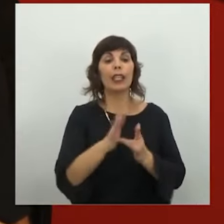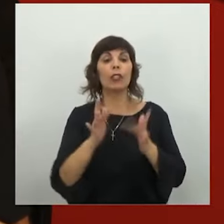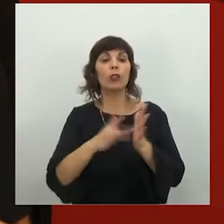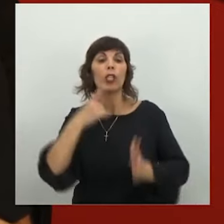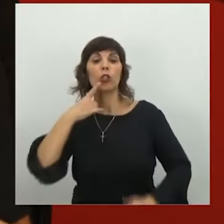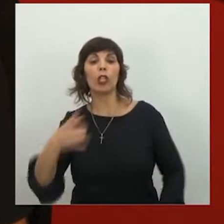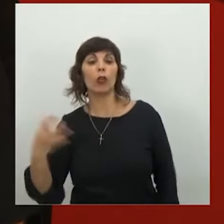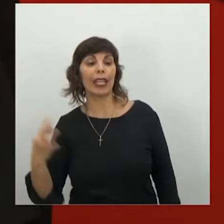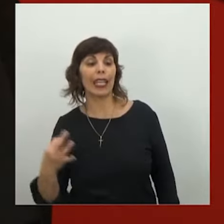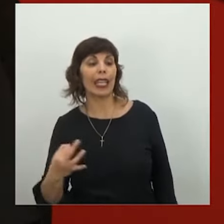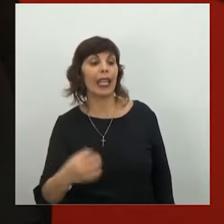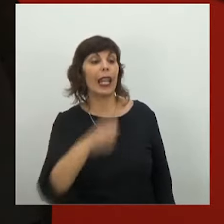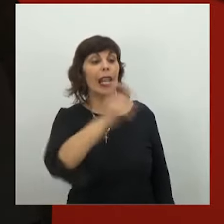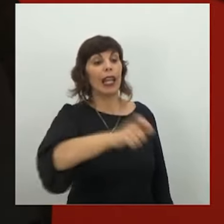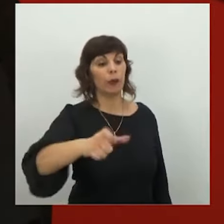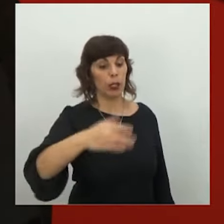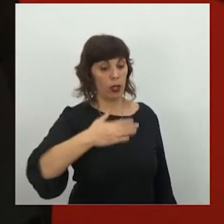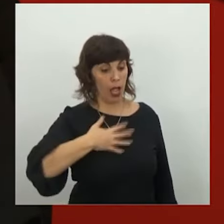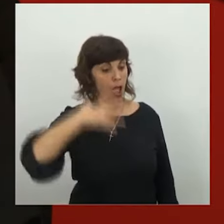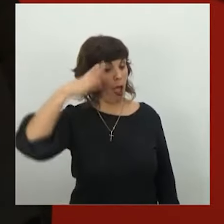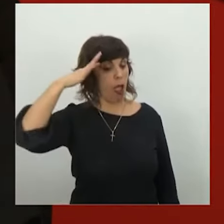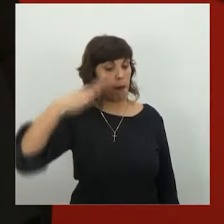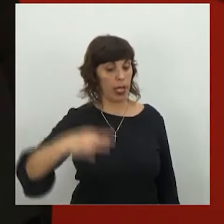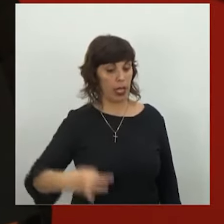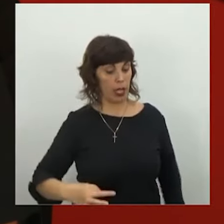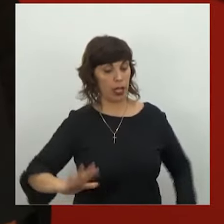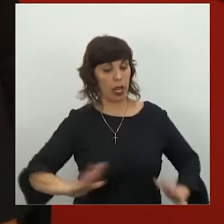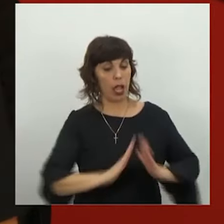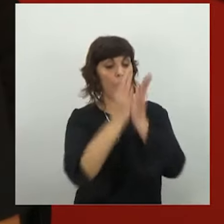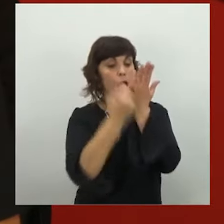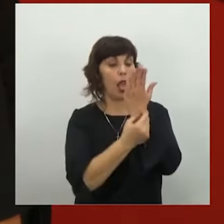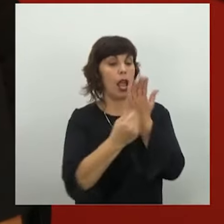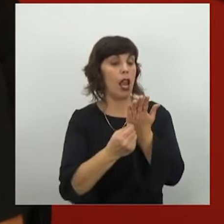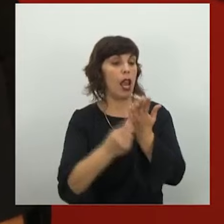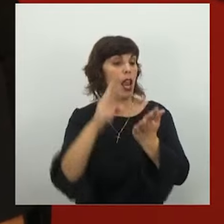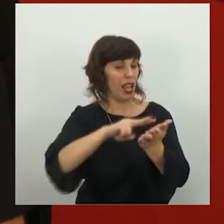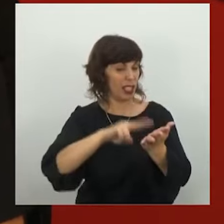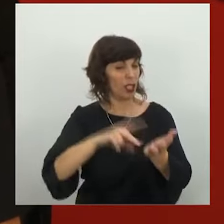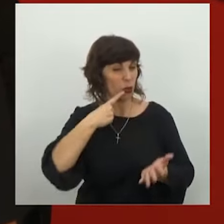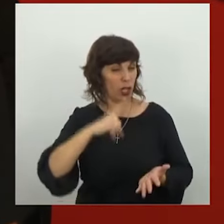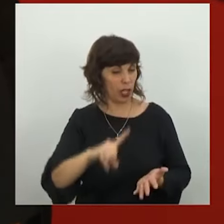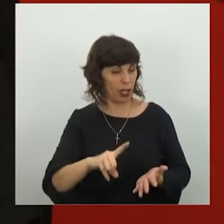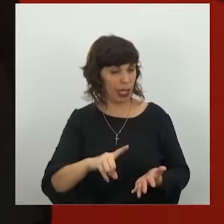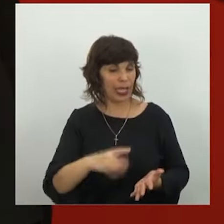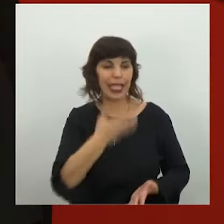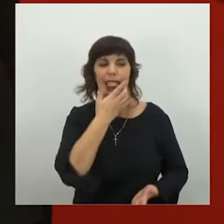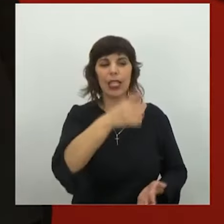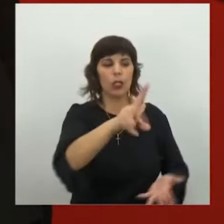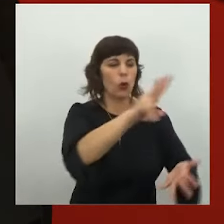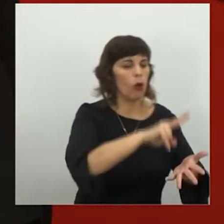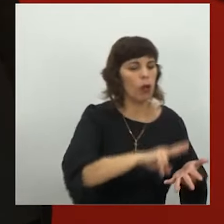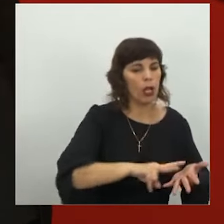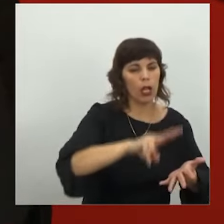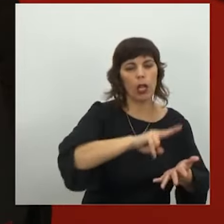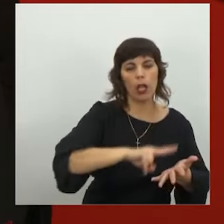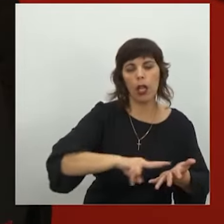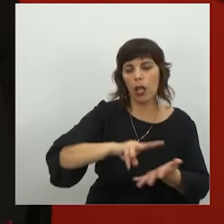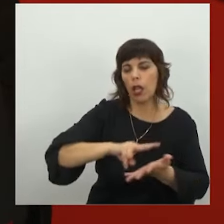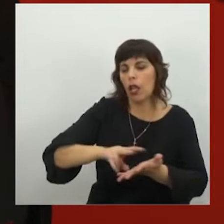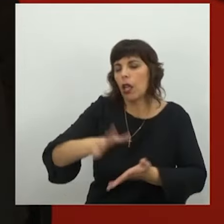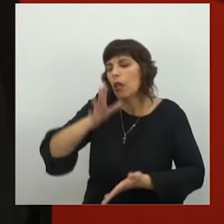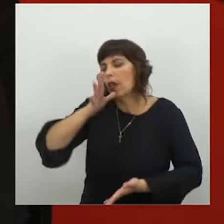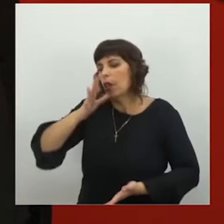la Escritura, está viviendo. Y ese leer y ese beber te